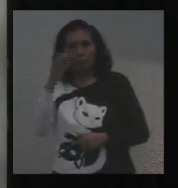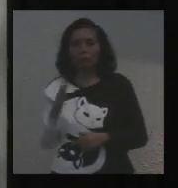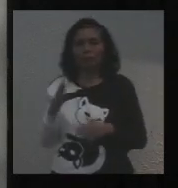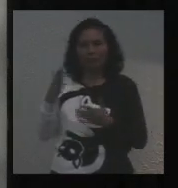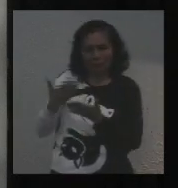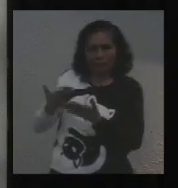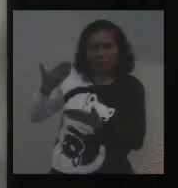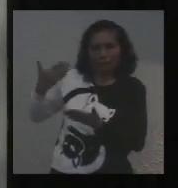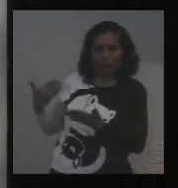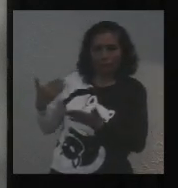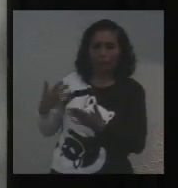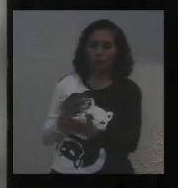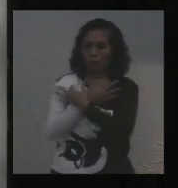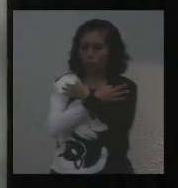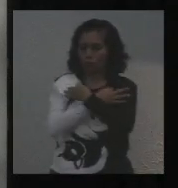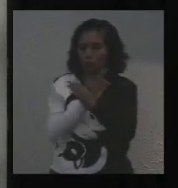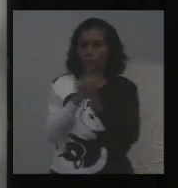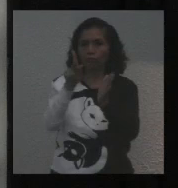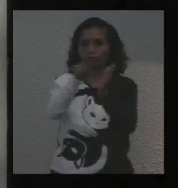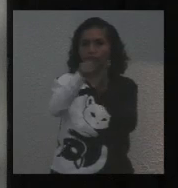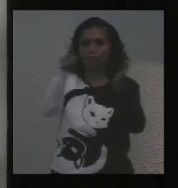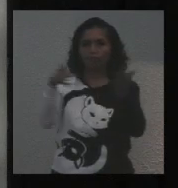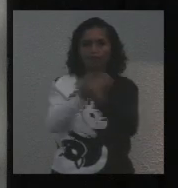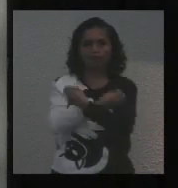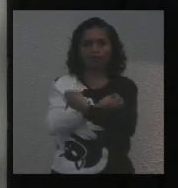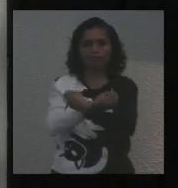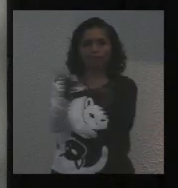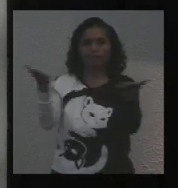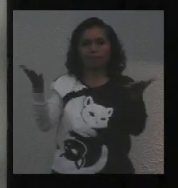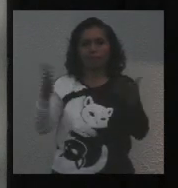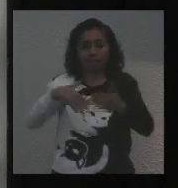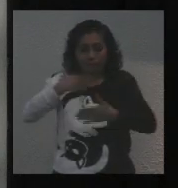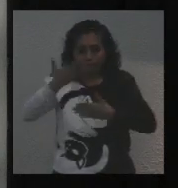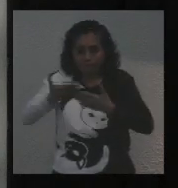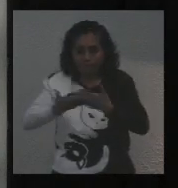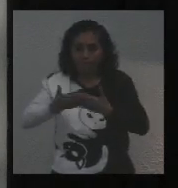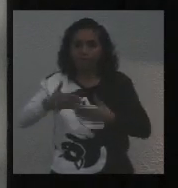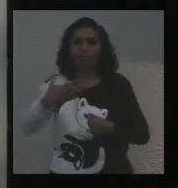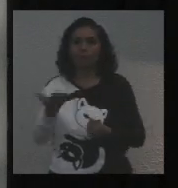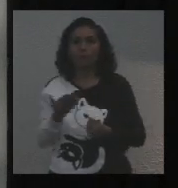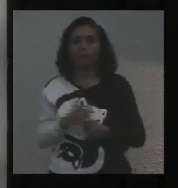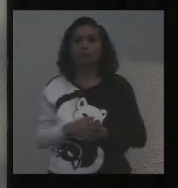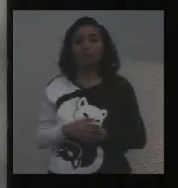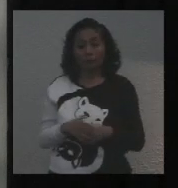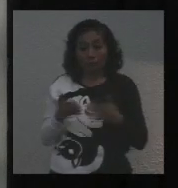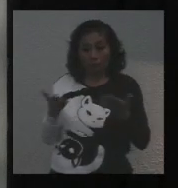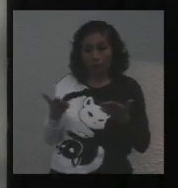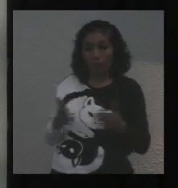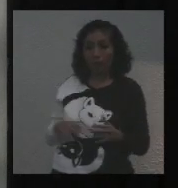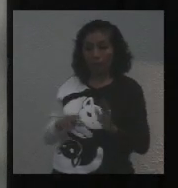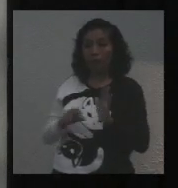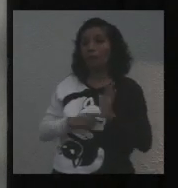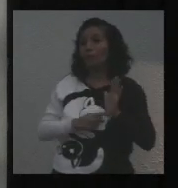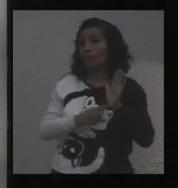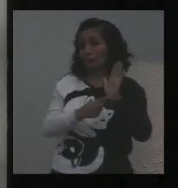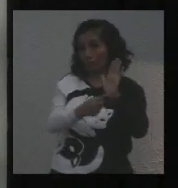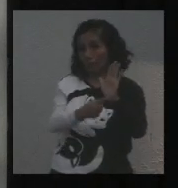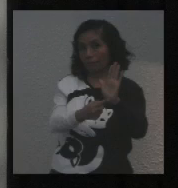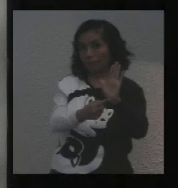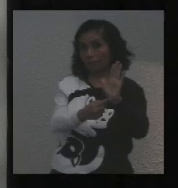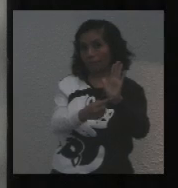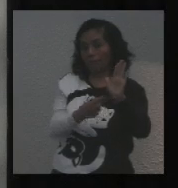anterior, y publicado en el Diario Oficial de la Federación el día siguiente, ha tenido a bien expedir la